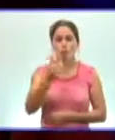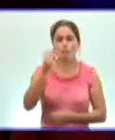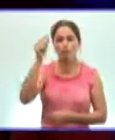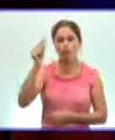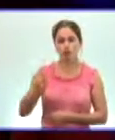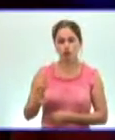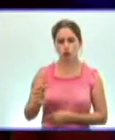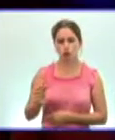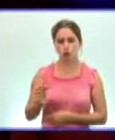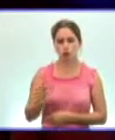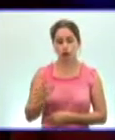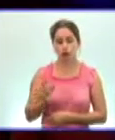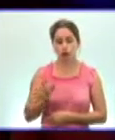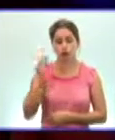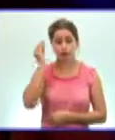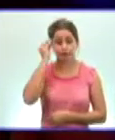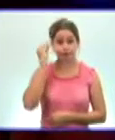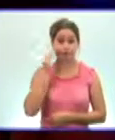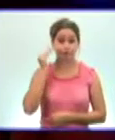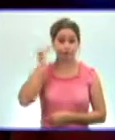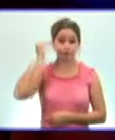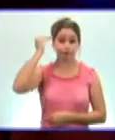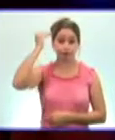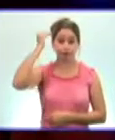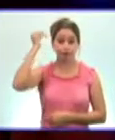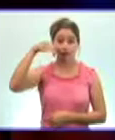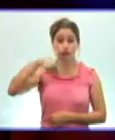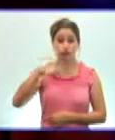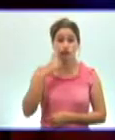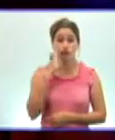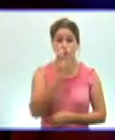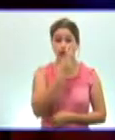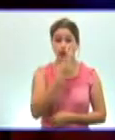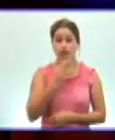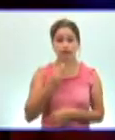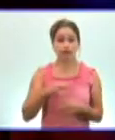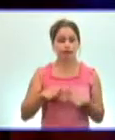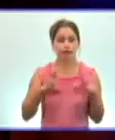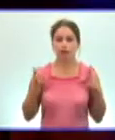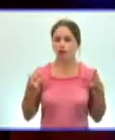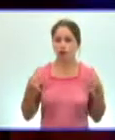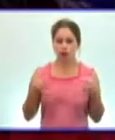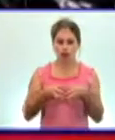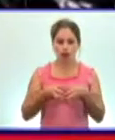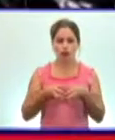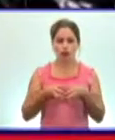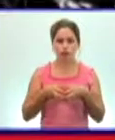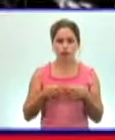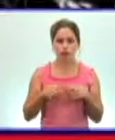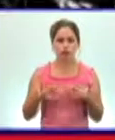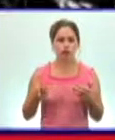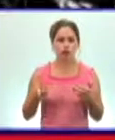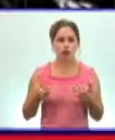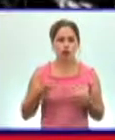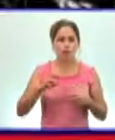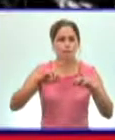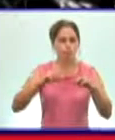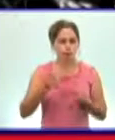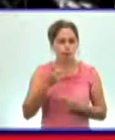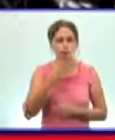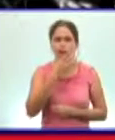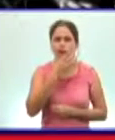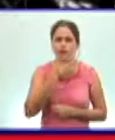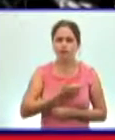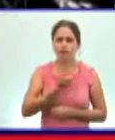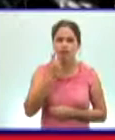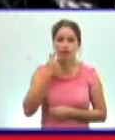de la humanidad. Y eso es Martí en sentido general. Por lo tanto, vuelvo a Fidel, un